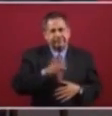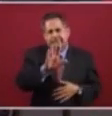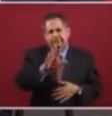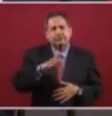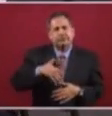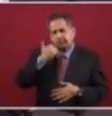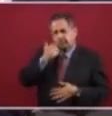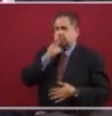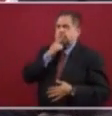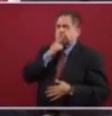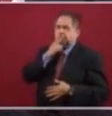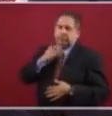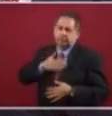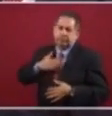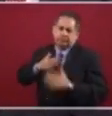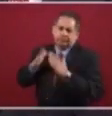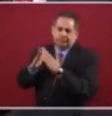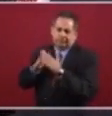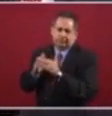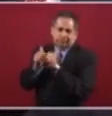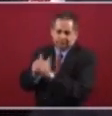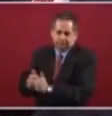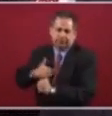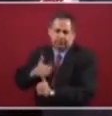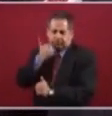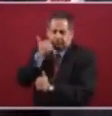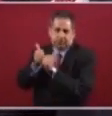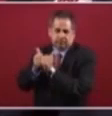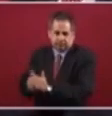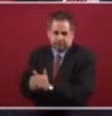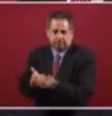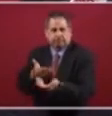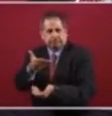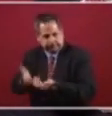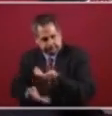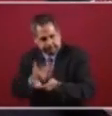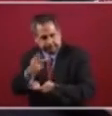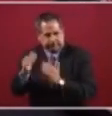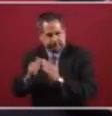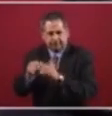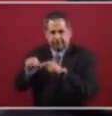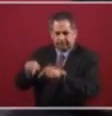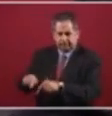de vivir en mi casa, la casa de ustedes.